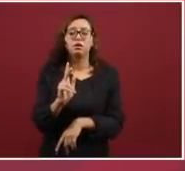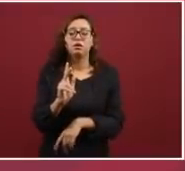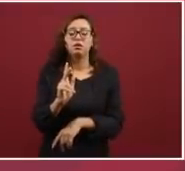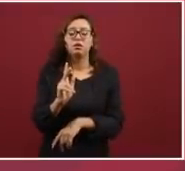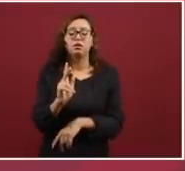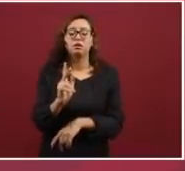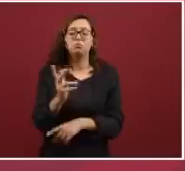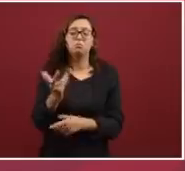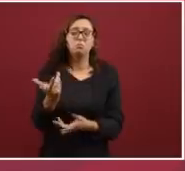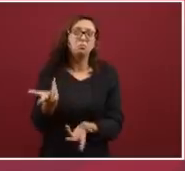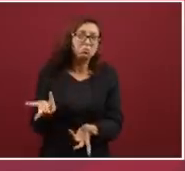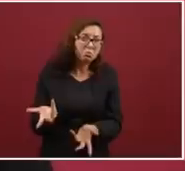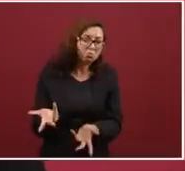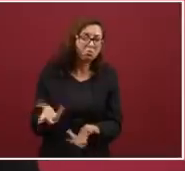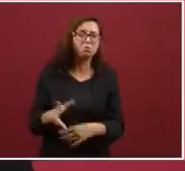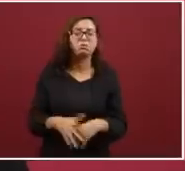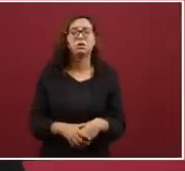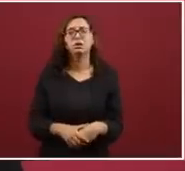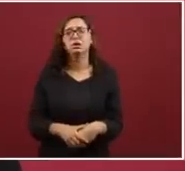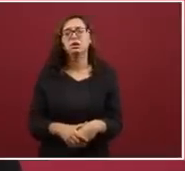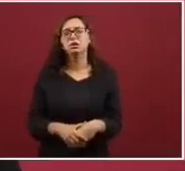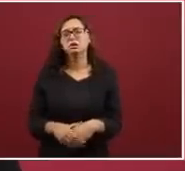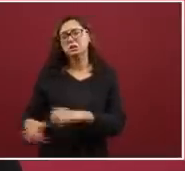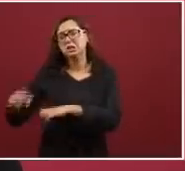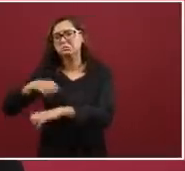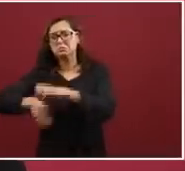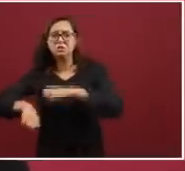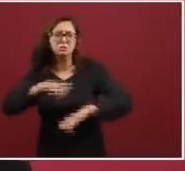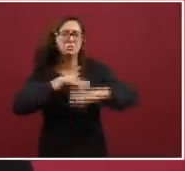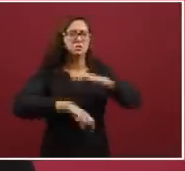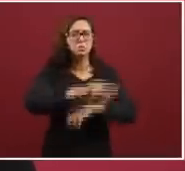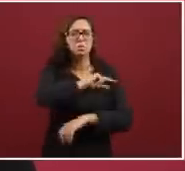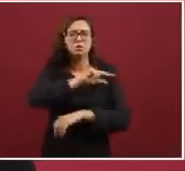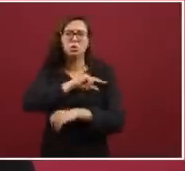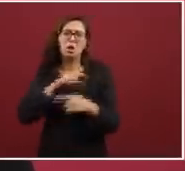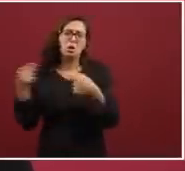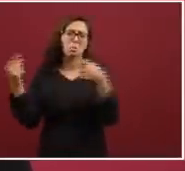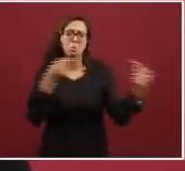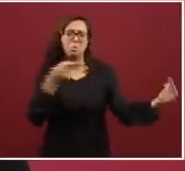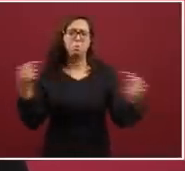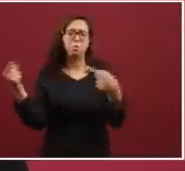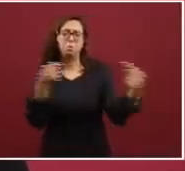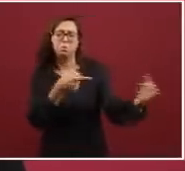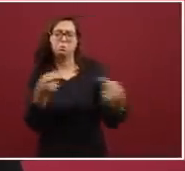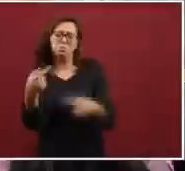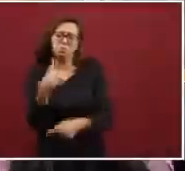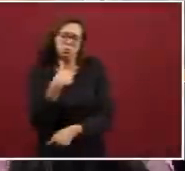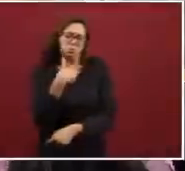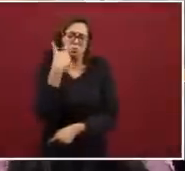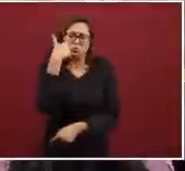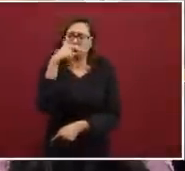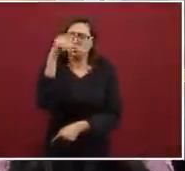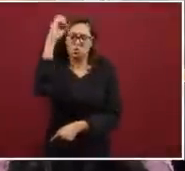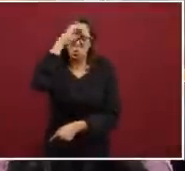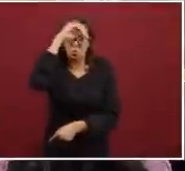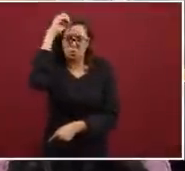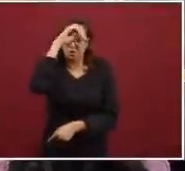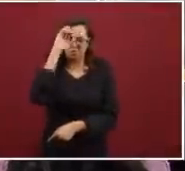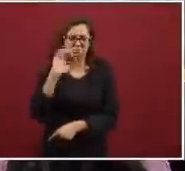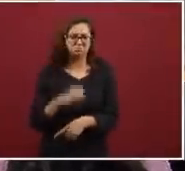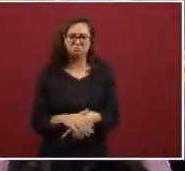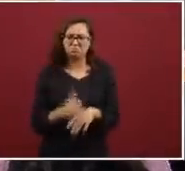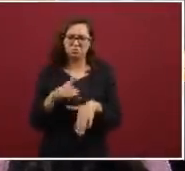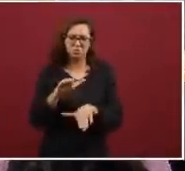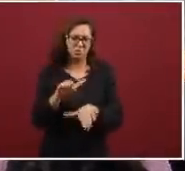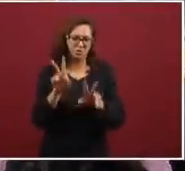una disputa entre empresas y no quisiera opinar sobre